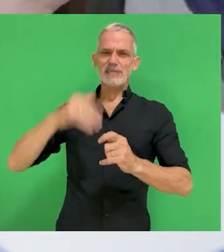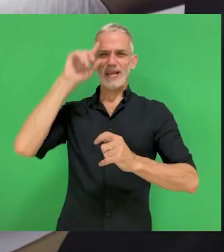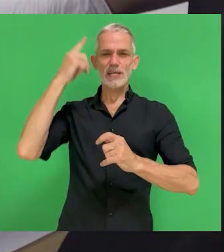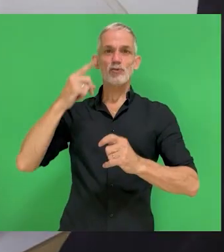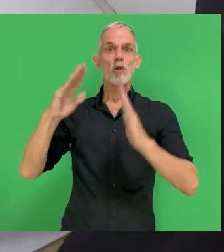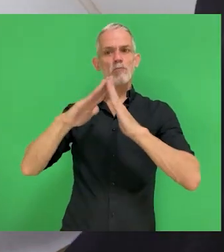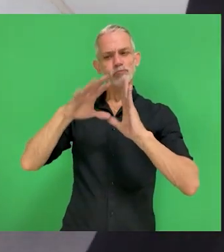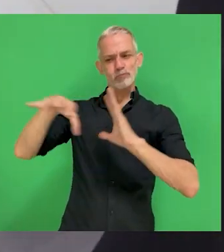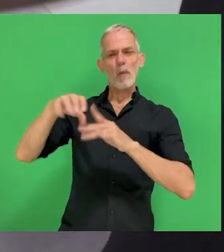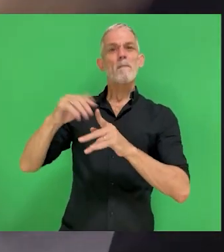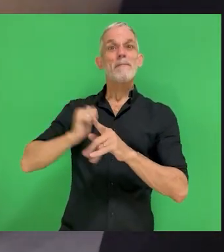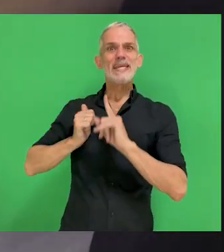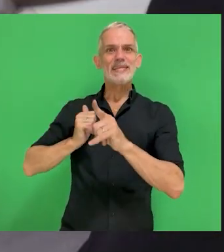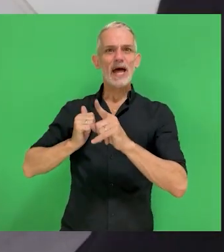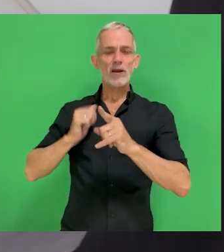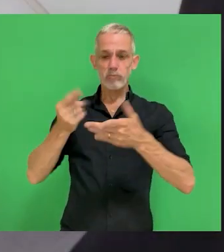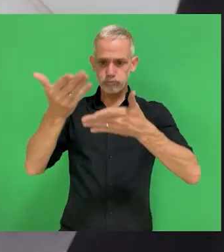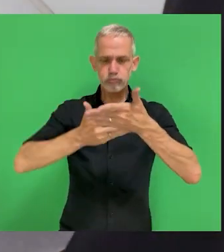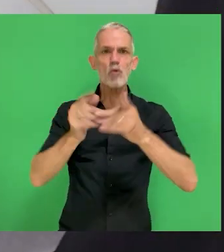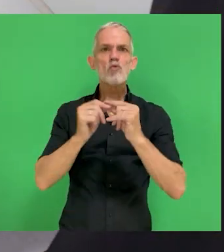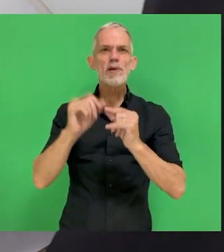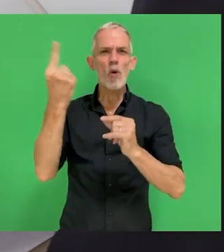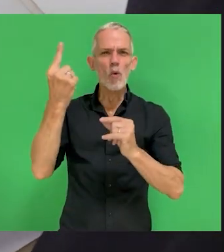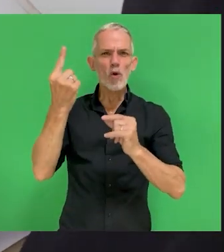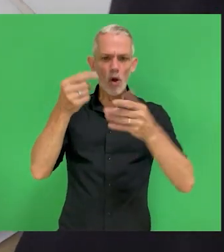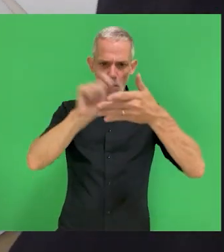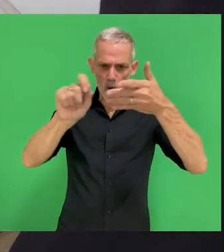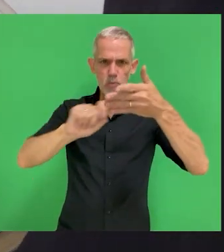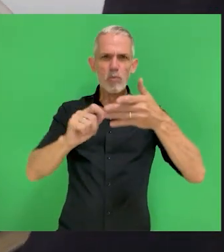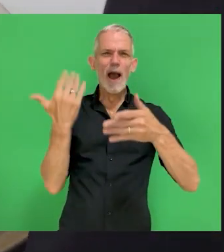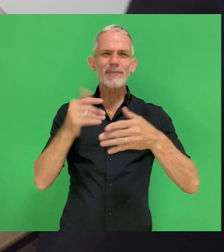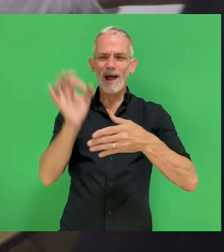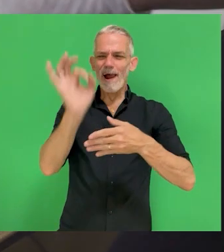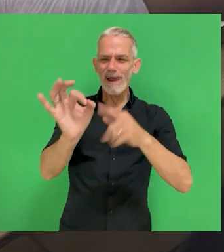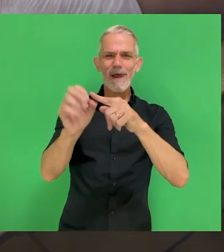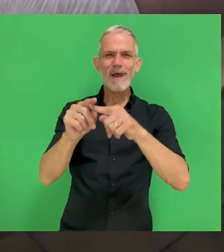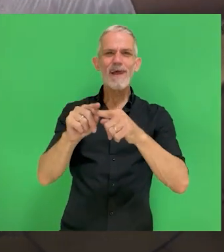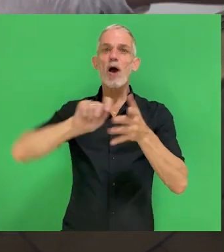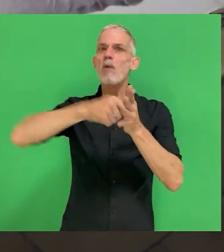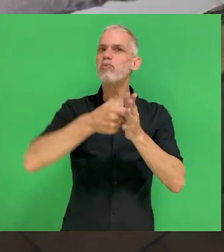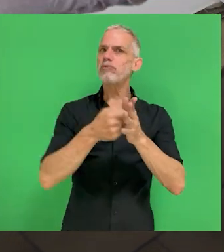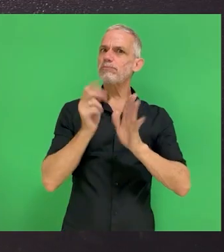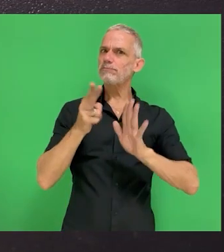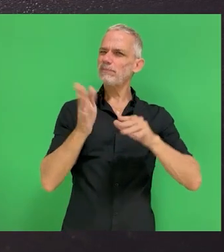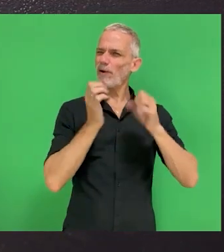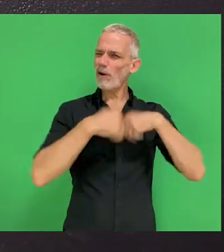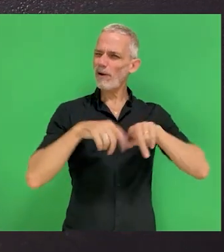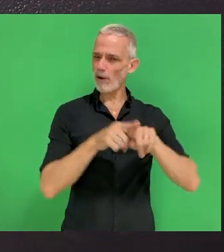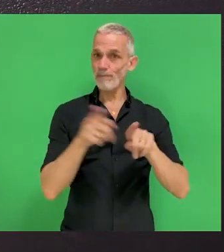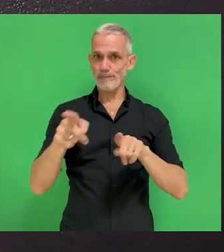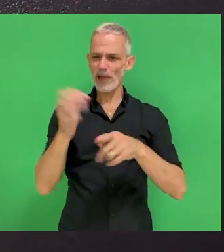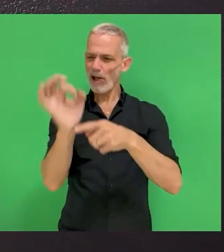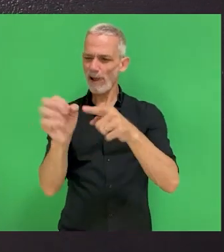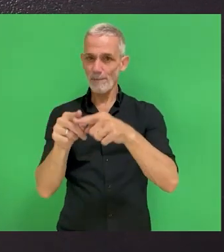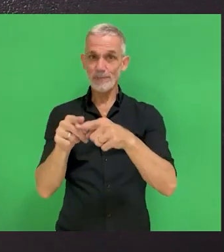Militar. Es el ejemplar número 1, que en su momento tuvo la clasificación de reservado. Son los